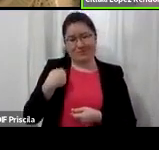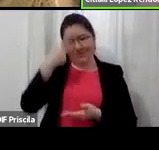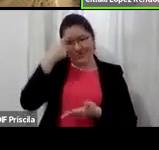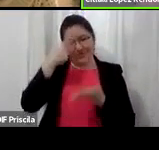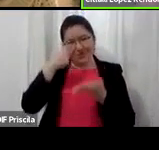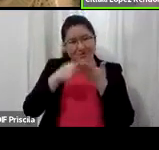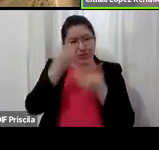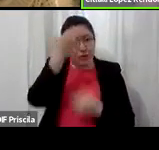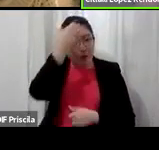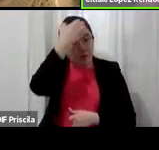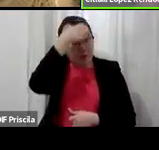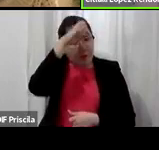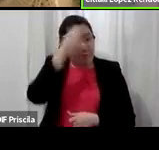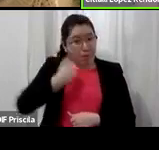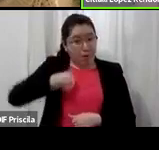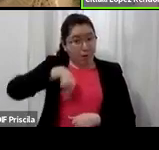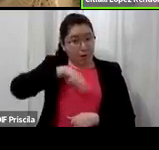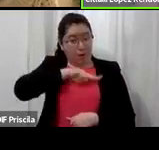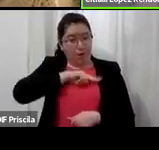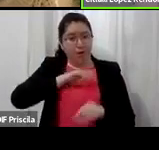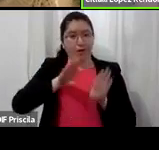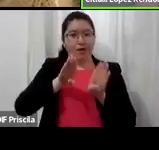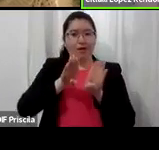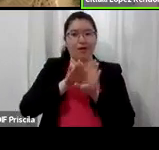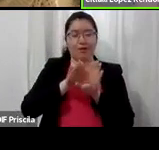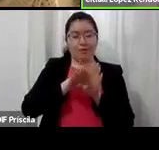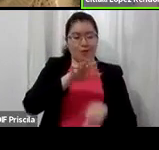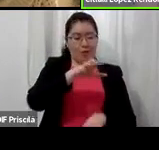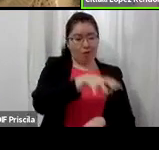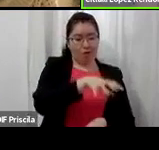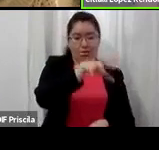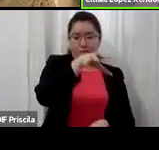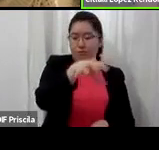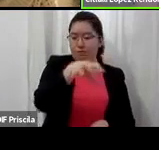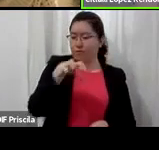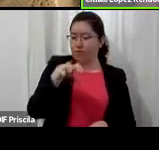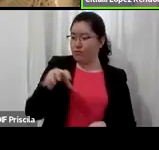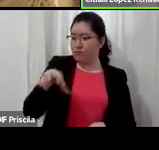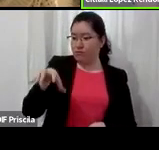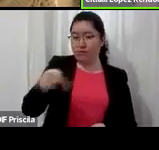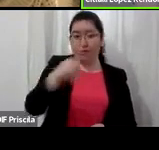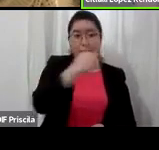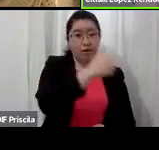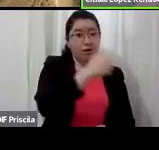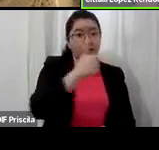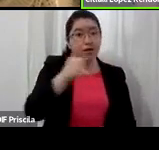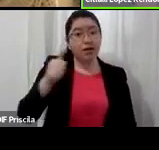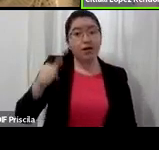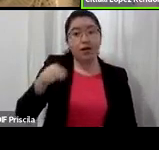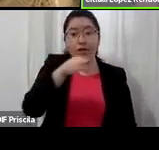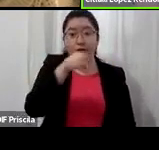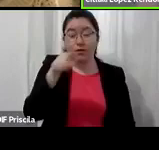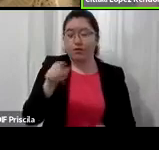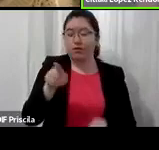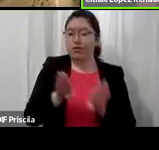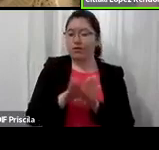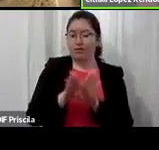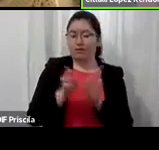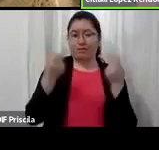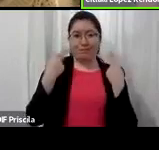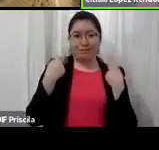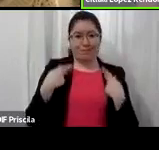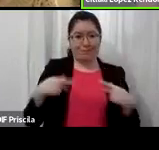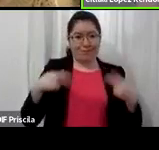que apostar a la localidad y al conocimiento que tienen de cada contexto sus protagonistas, entendiendo por